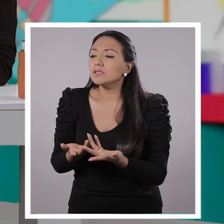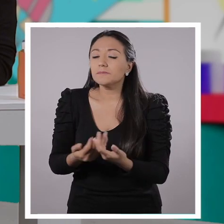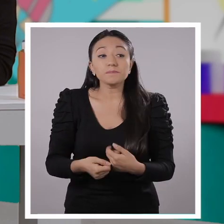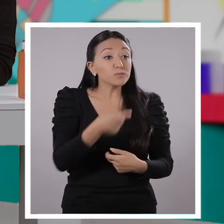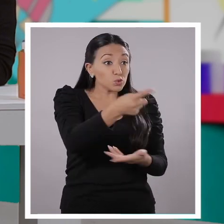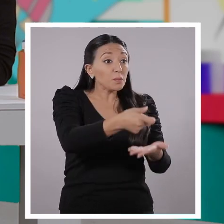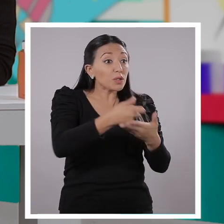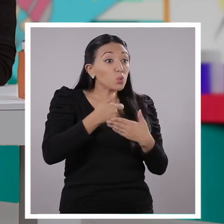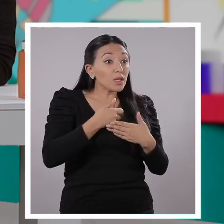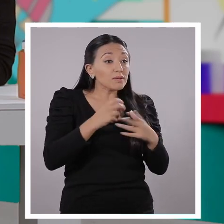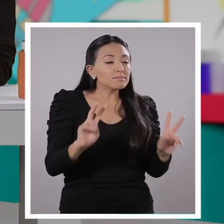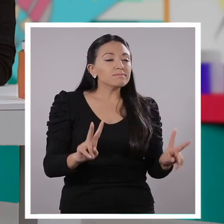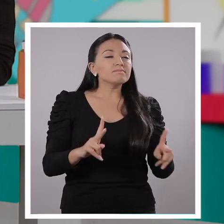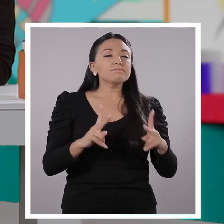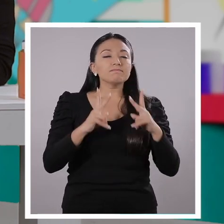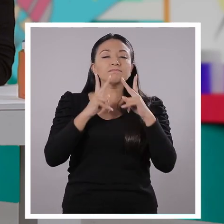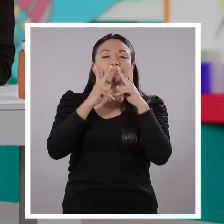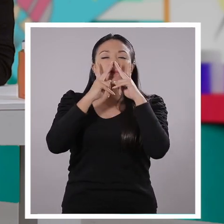El ejercicio que usted me ayudó,